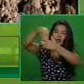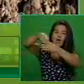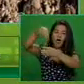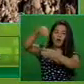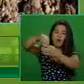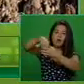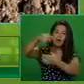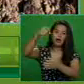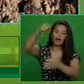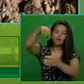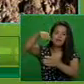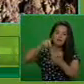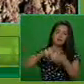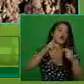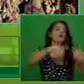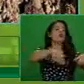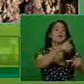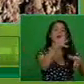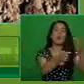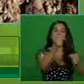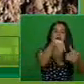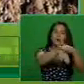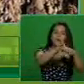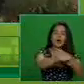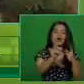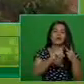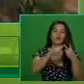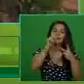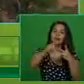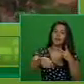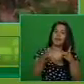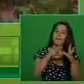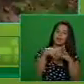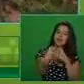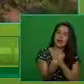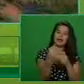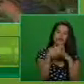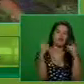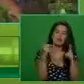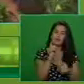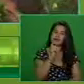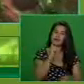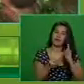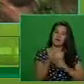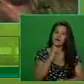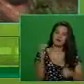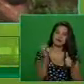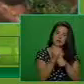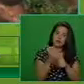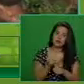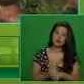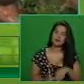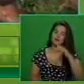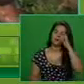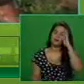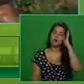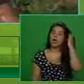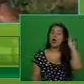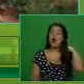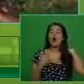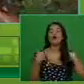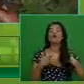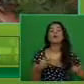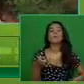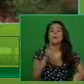lechería, hablo de insumos, materia prima. Y uno más grave aún, que